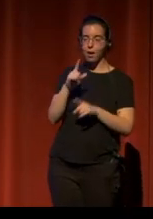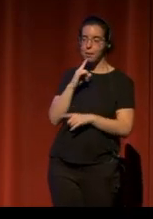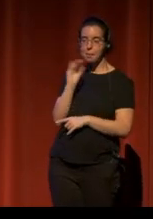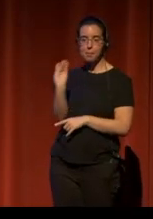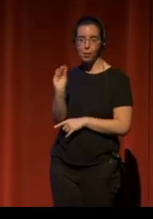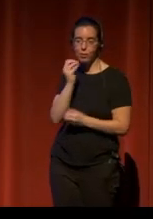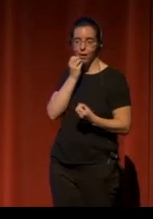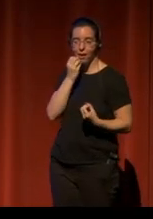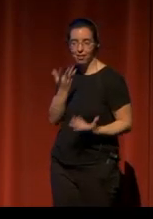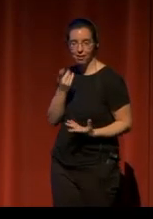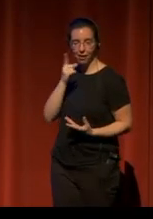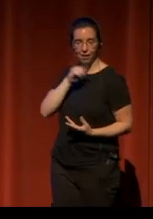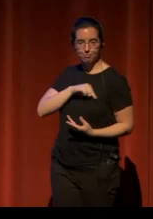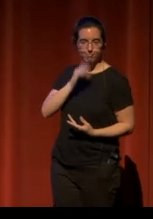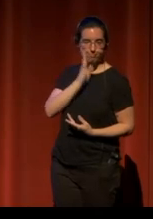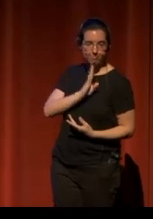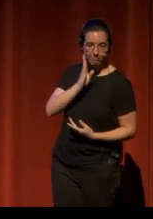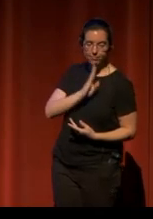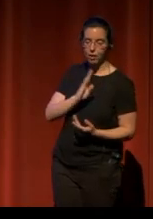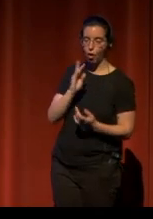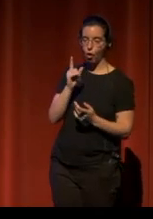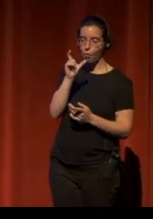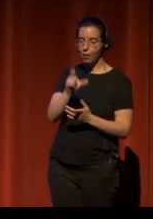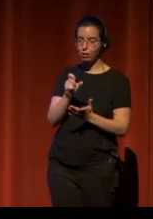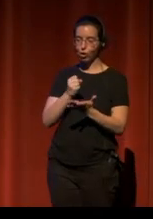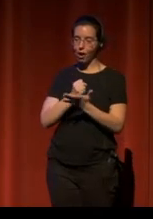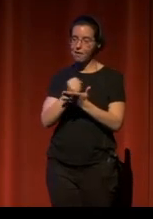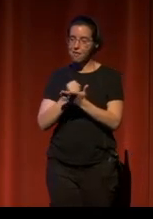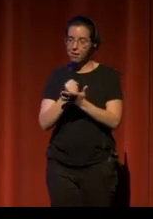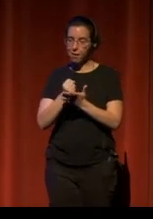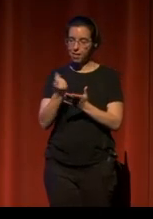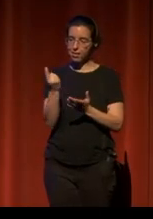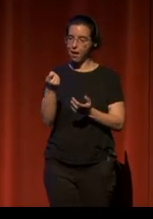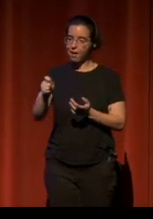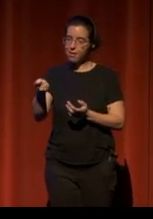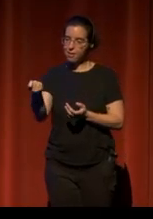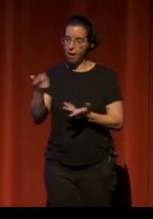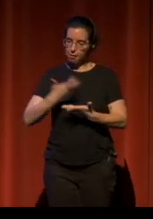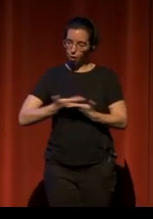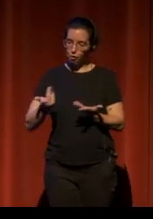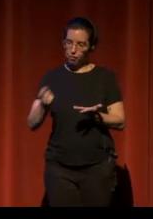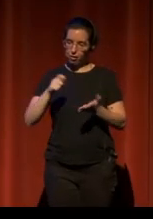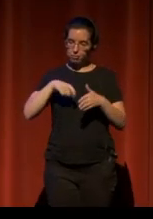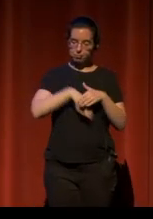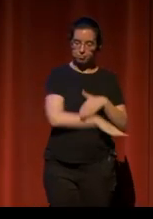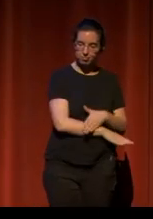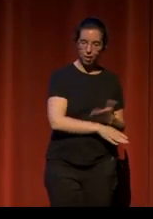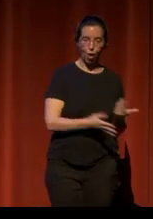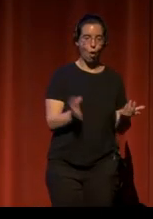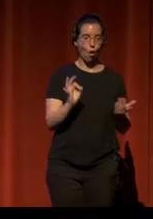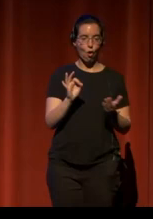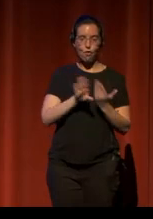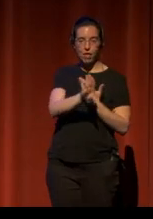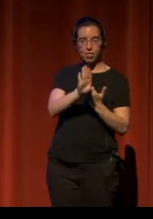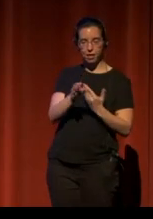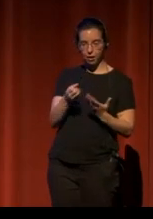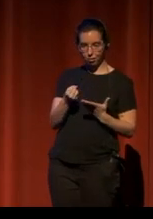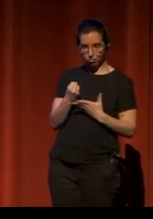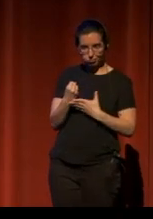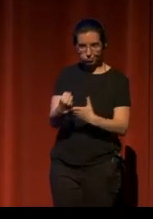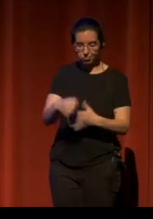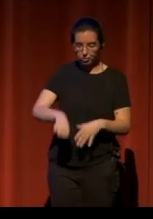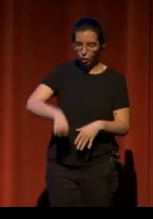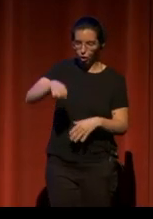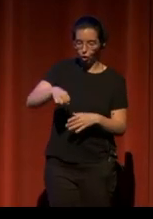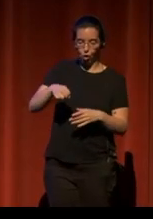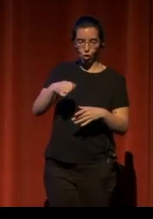el el el en fin el farmacéutico que te Guarda las llaves e o o o el vecino que te ayuda a subir la compra o te